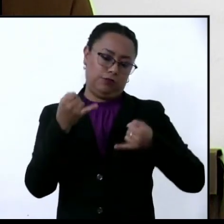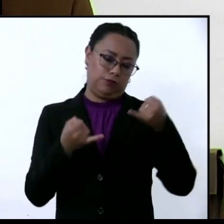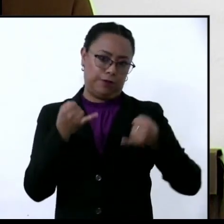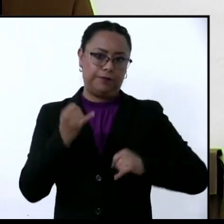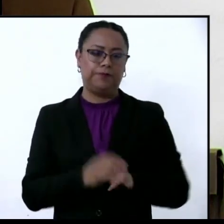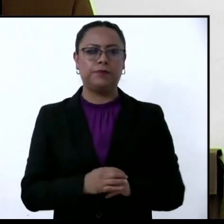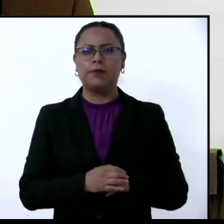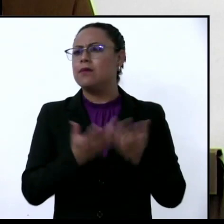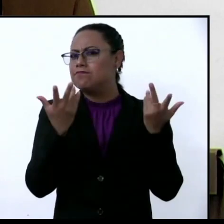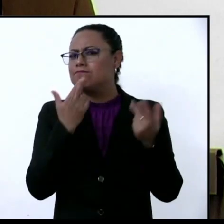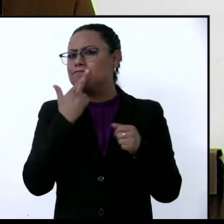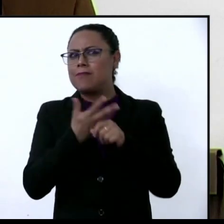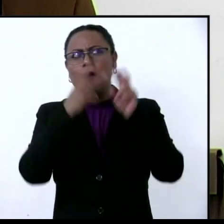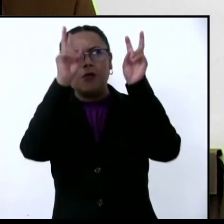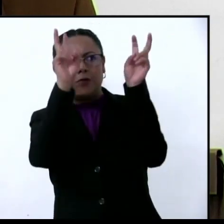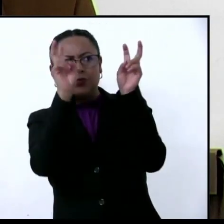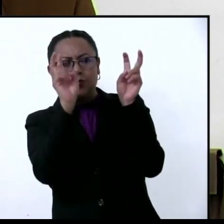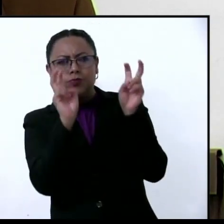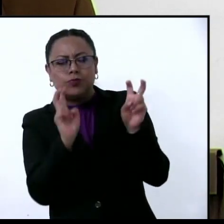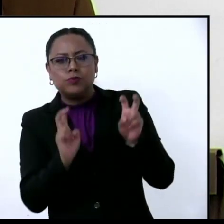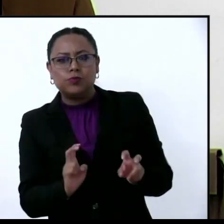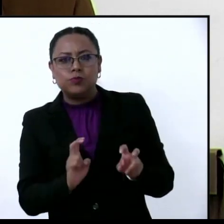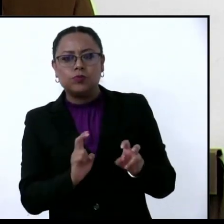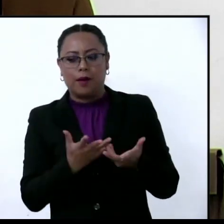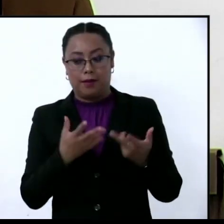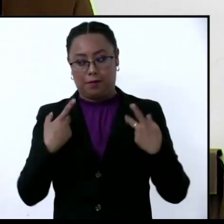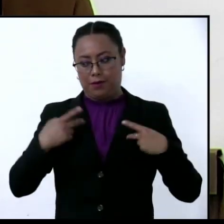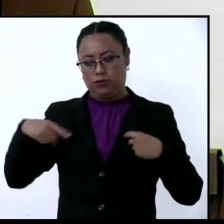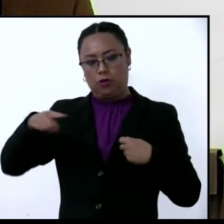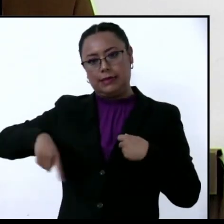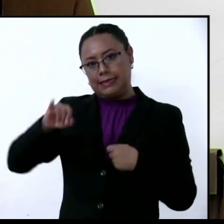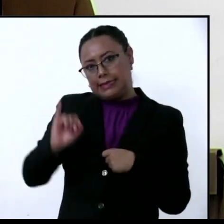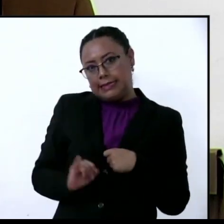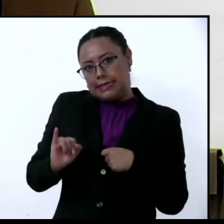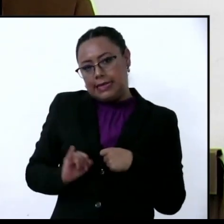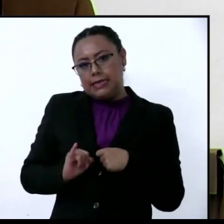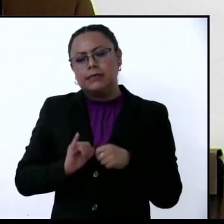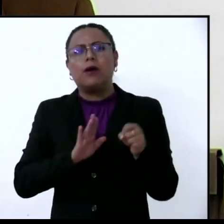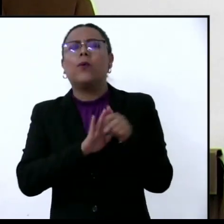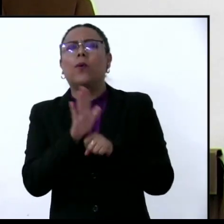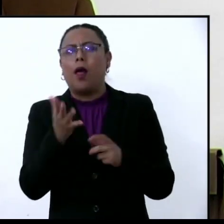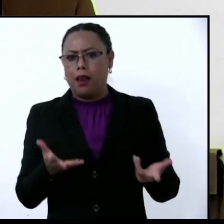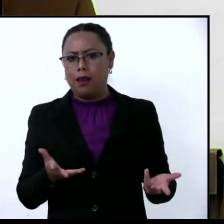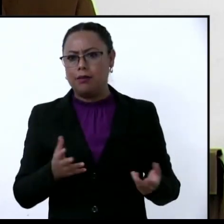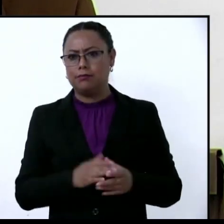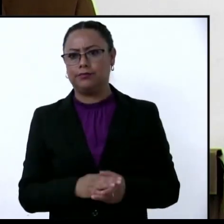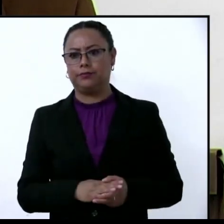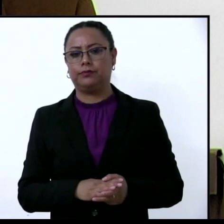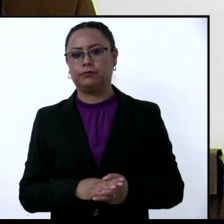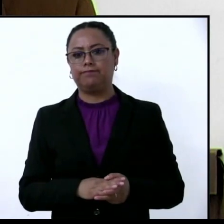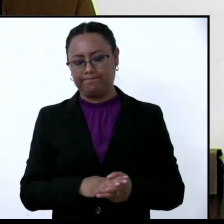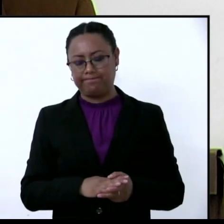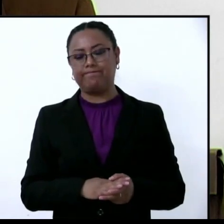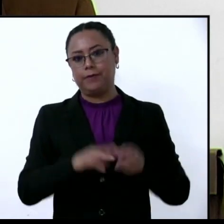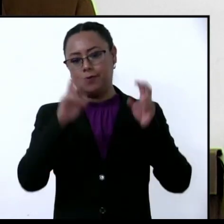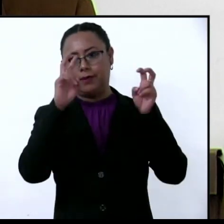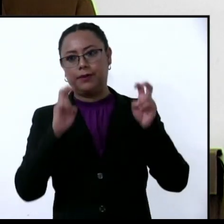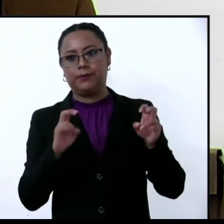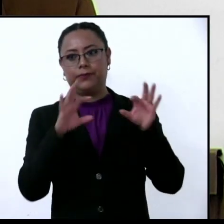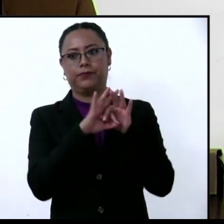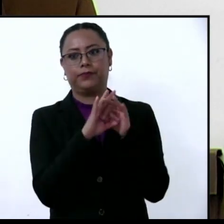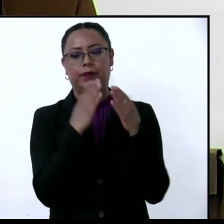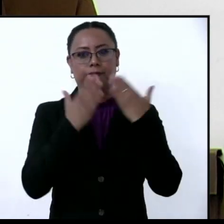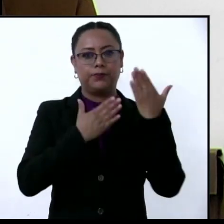Los temas o las tareas por los cuales la población acude al Centro de Conciliación Laboral tienen que ver con despido